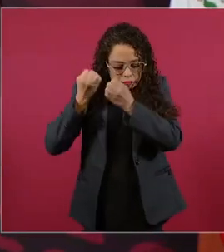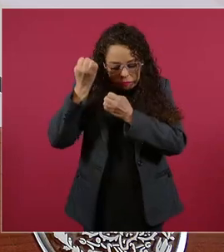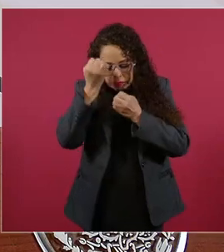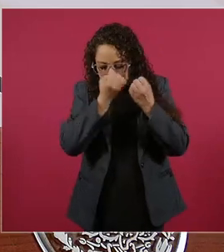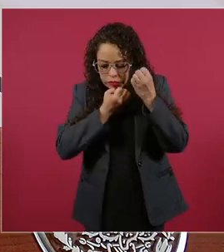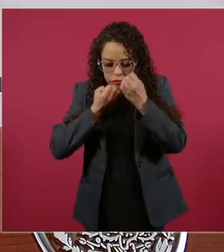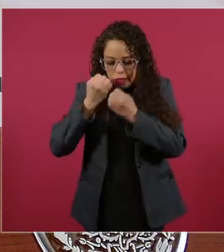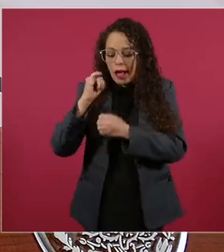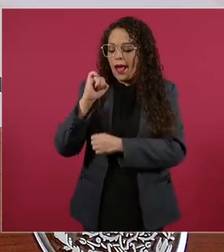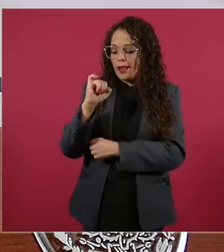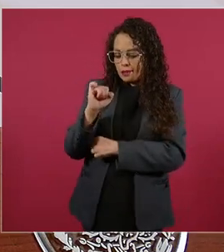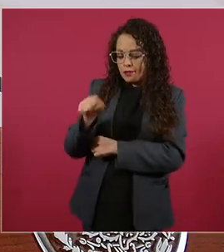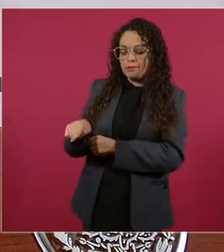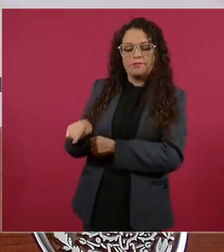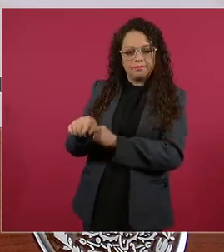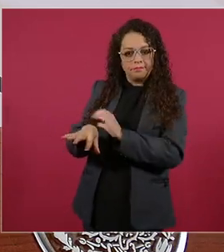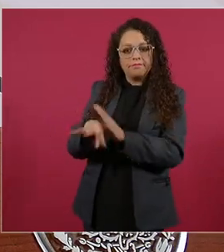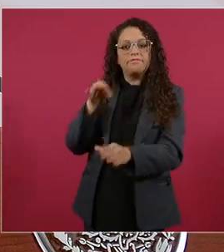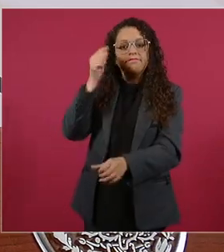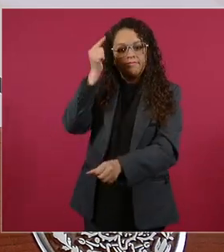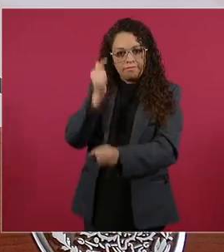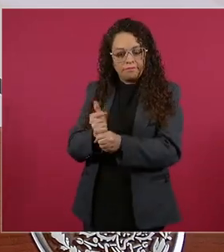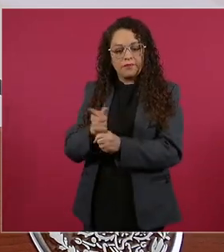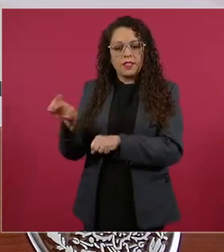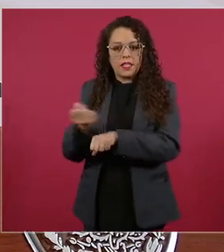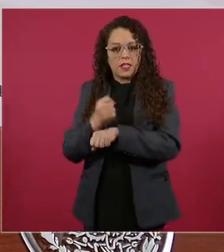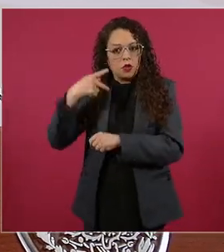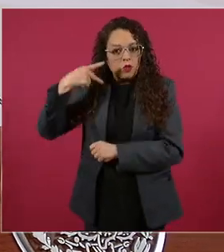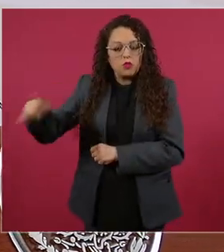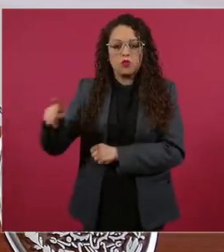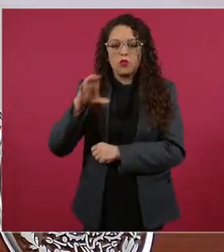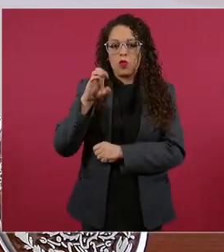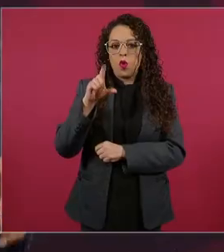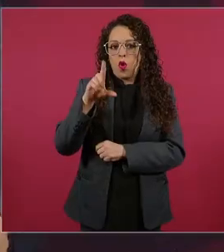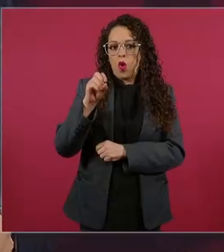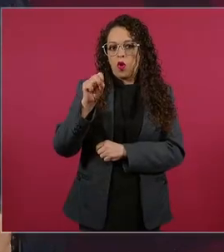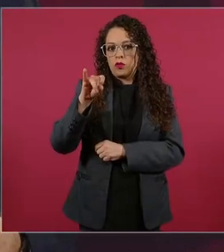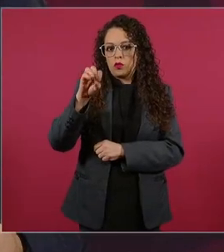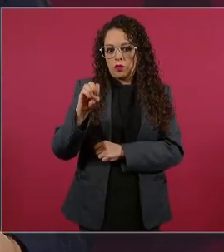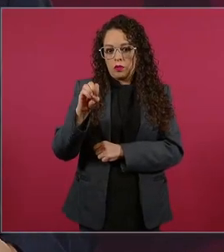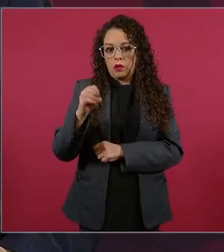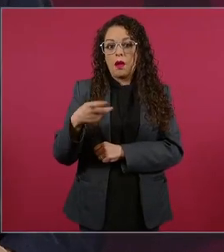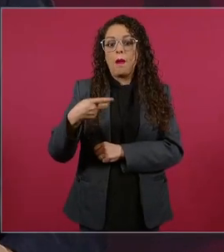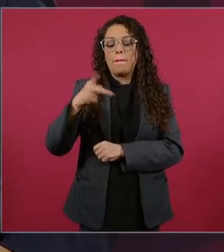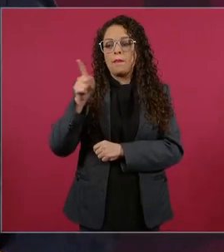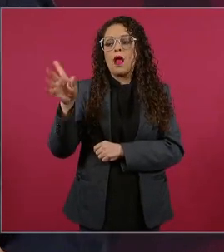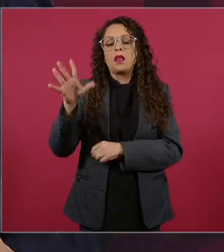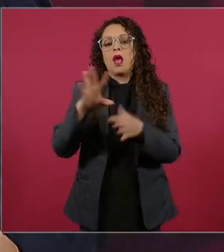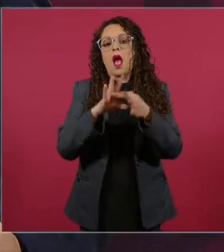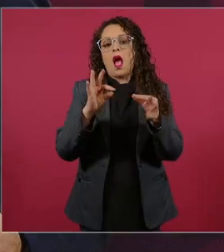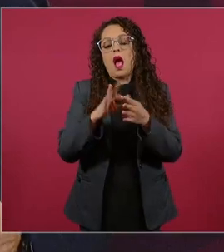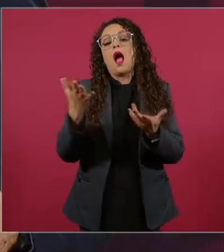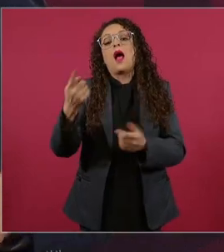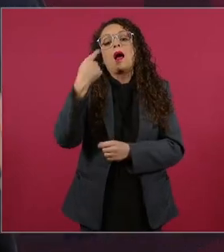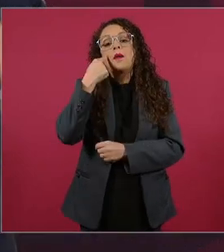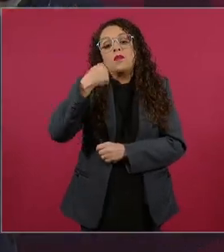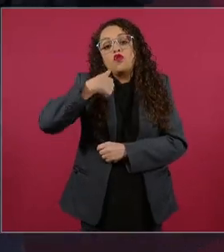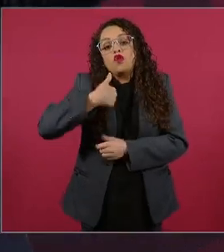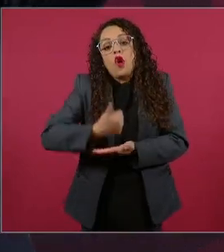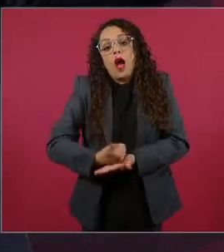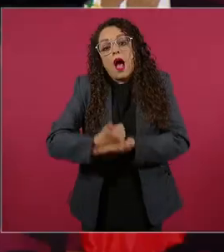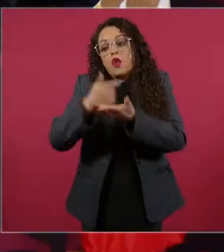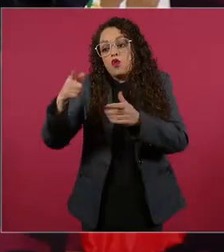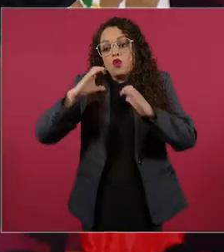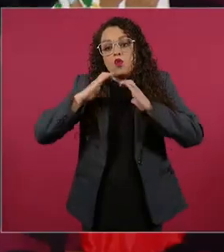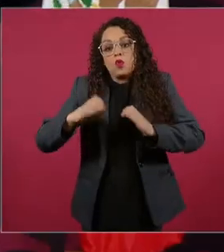él sostuvo de que ayudó a cargar el cuerpo a la ambulancia. Sin embargo, en